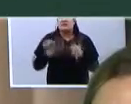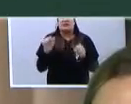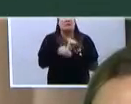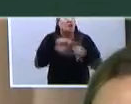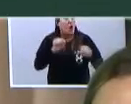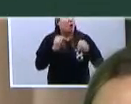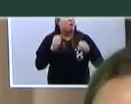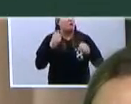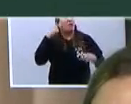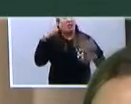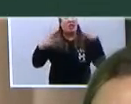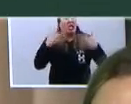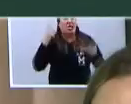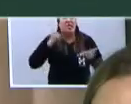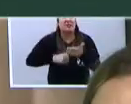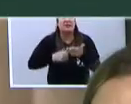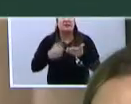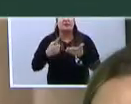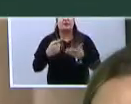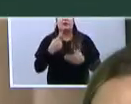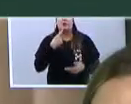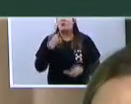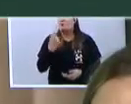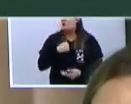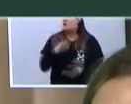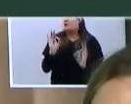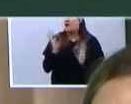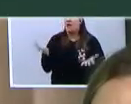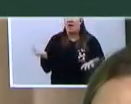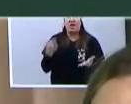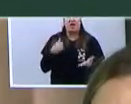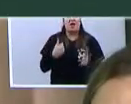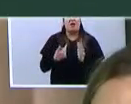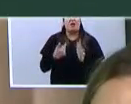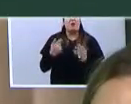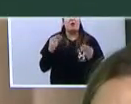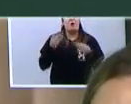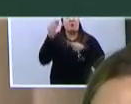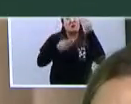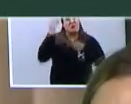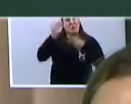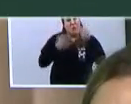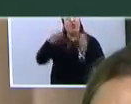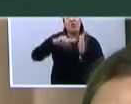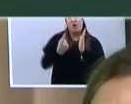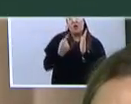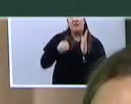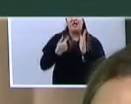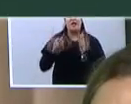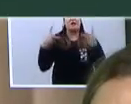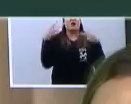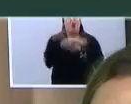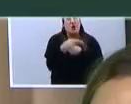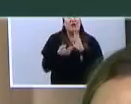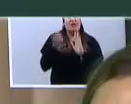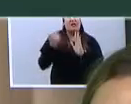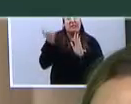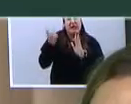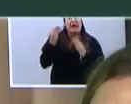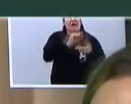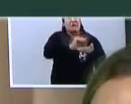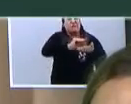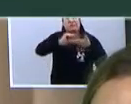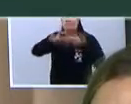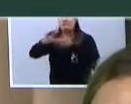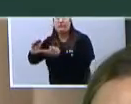O sea, soltar los presos de entrada es un desastre. Lo van a quebrar al medio. Pero